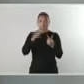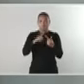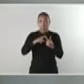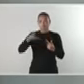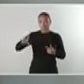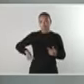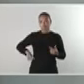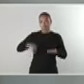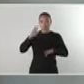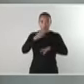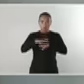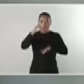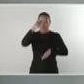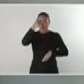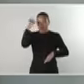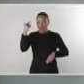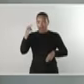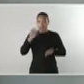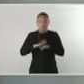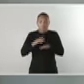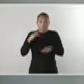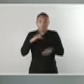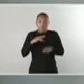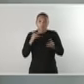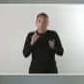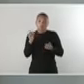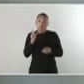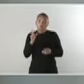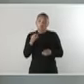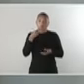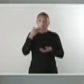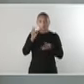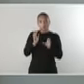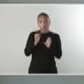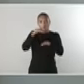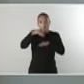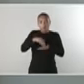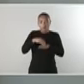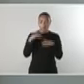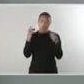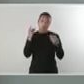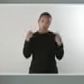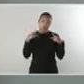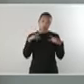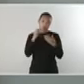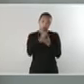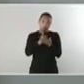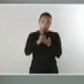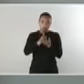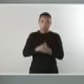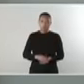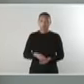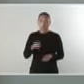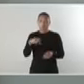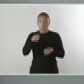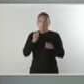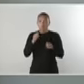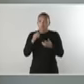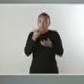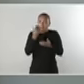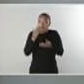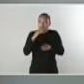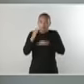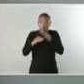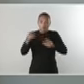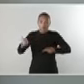y sencilla cuando se obedece y se sirve a los ciudadanos por eso le apuesto con todo a la participación ciudadana